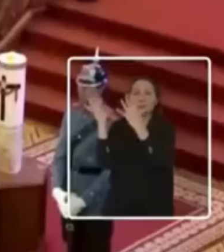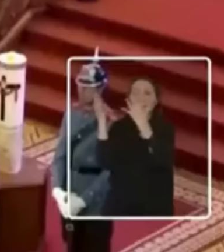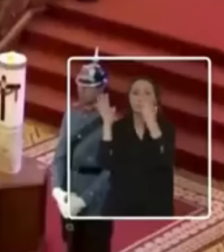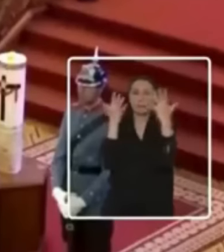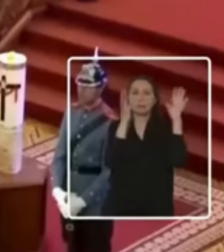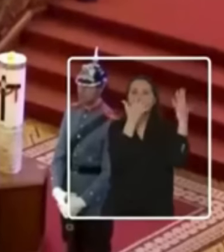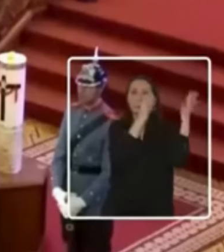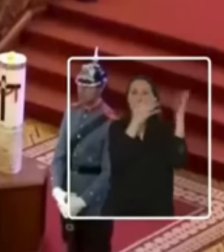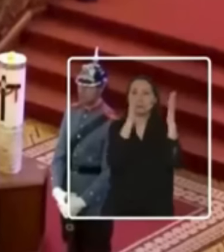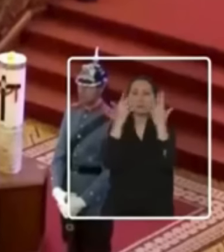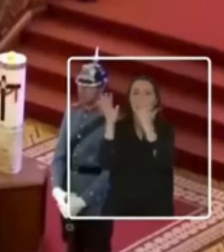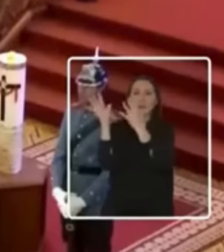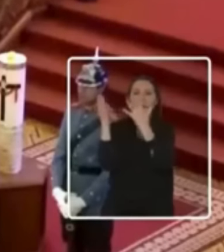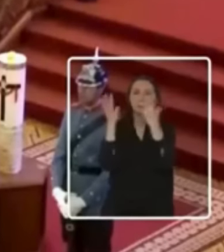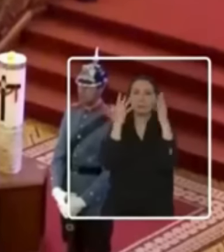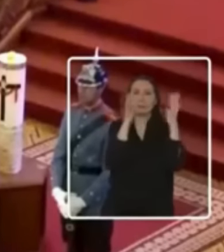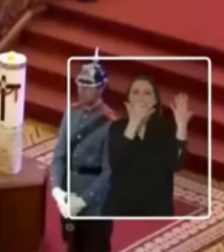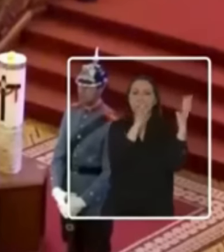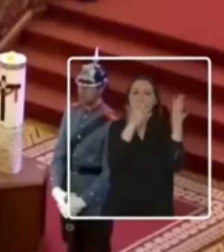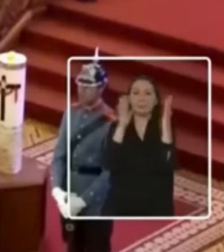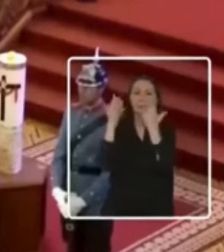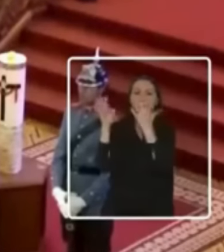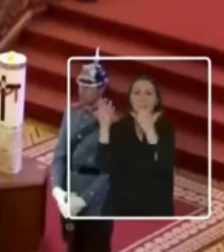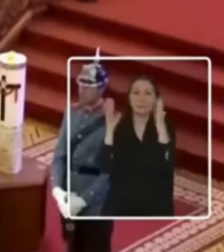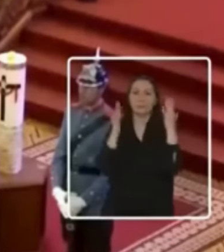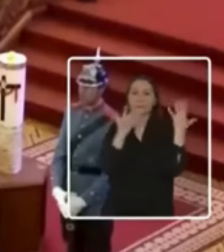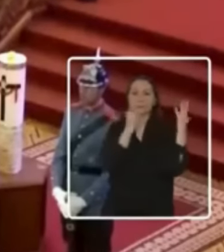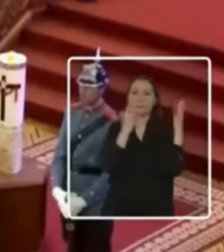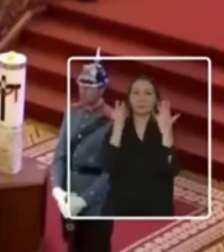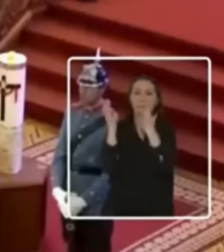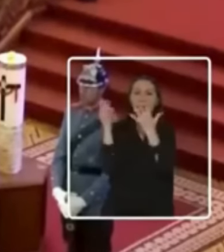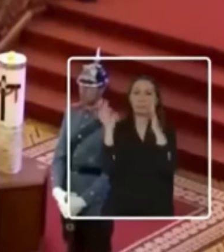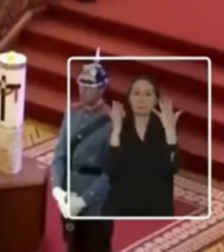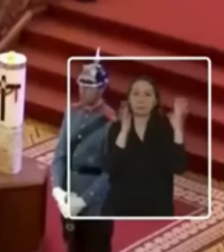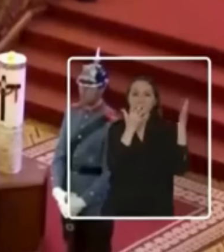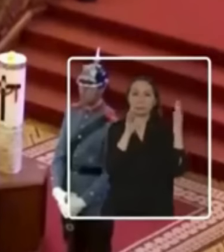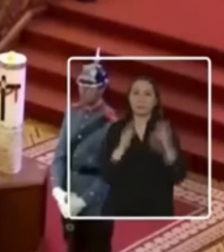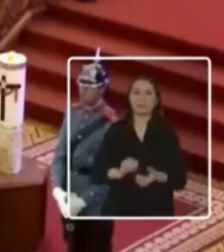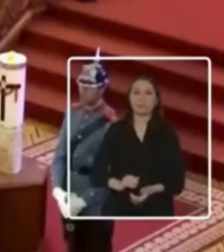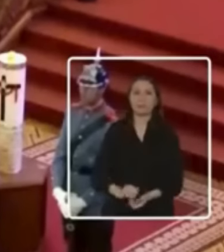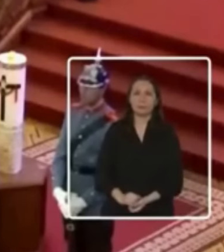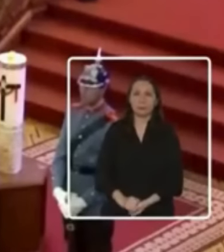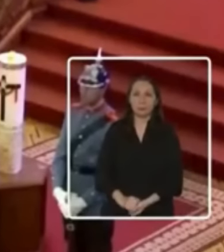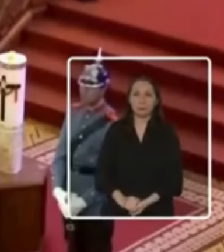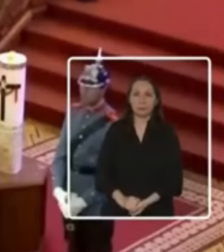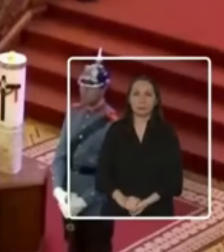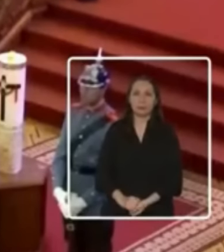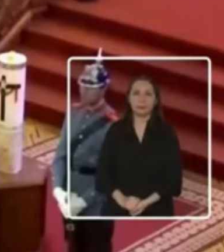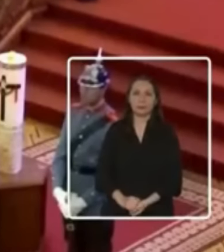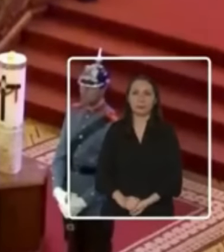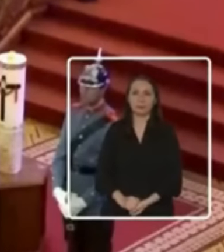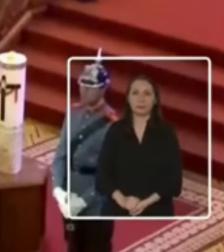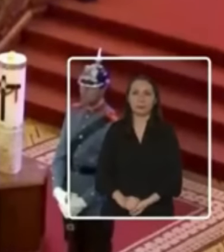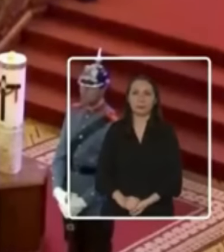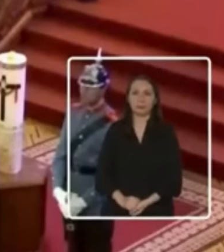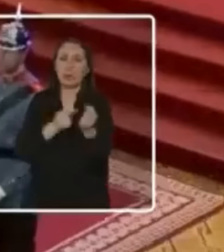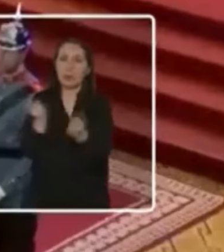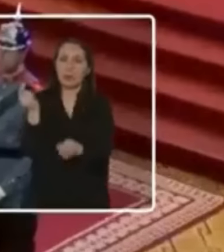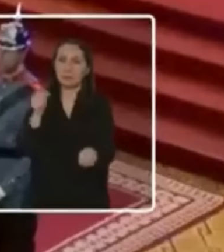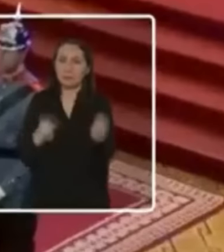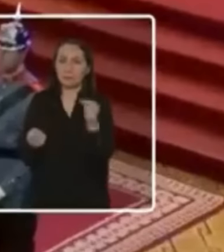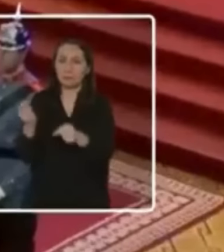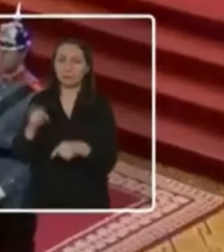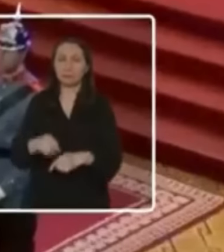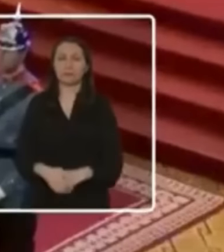la ceremonia llevada a cabo en la antigua sede del Congreso, acudieron la viuda de Piñera, Cecilia Morel, y sus cuatro hijos, además del